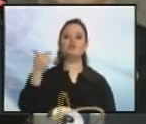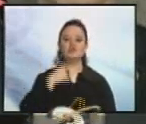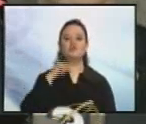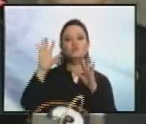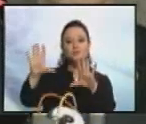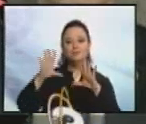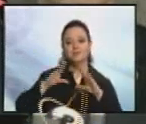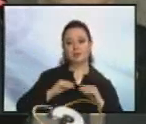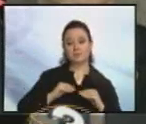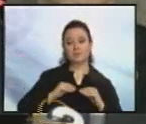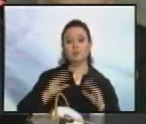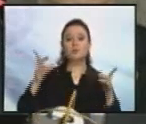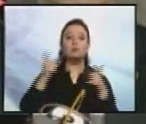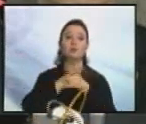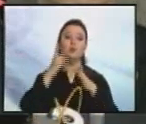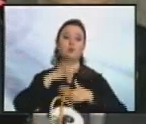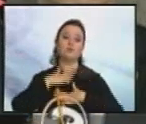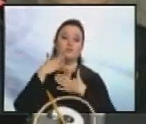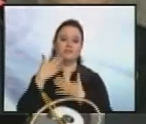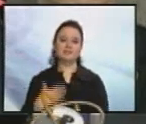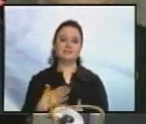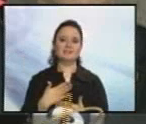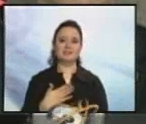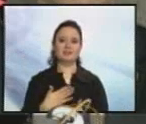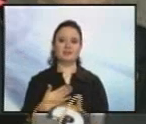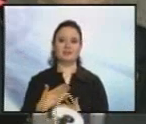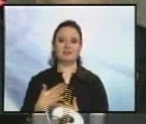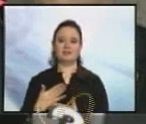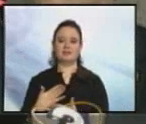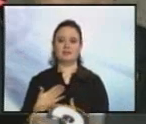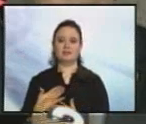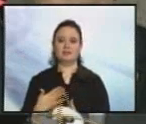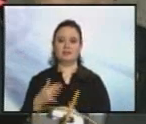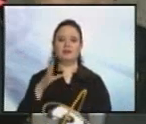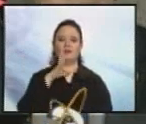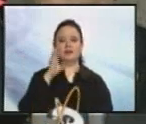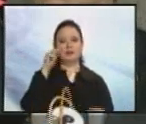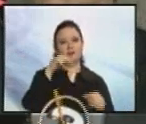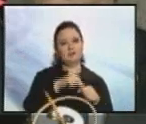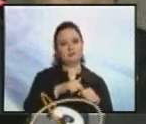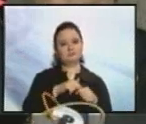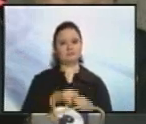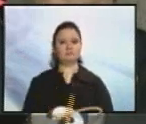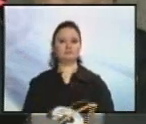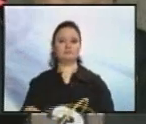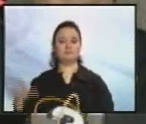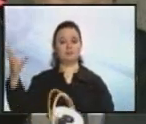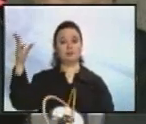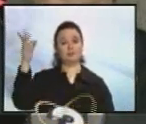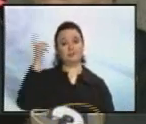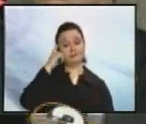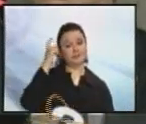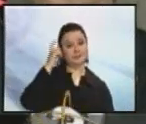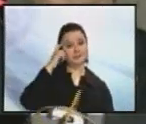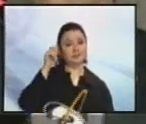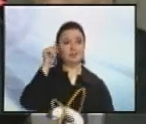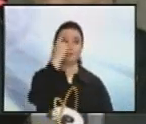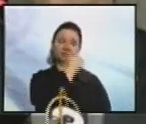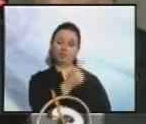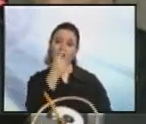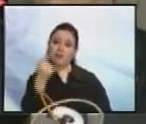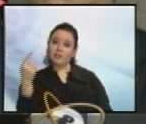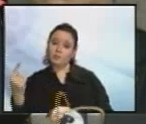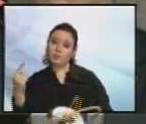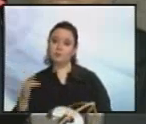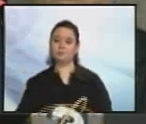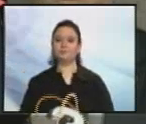asumo con la confianza en el instinto del pueblo llano, que sabrá